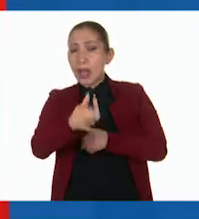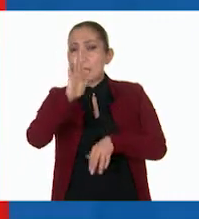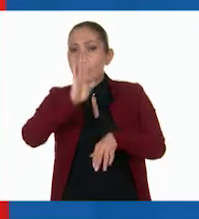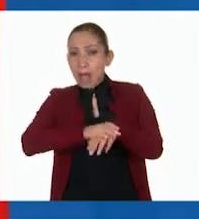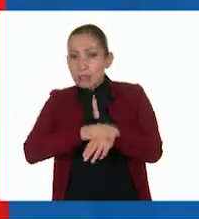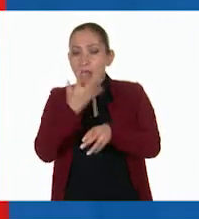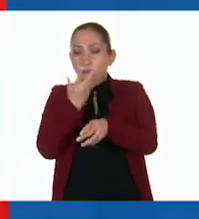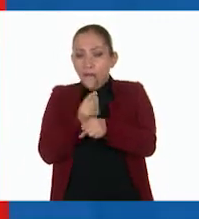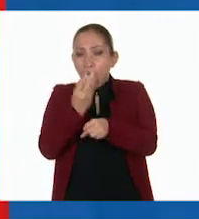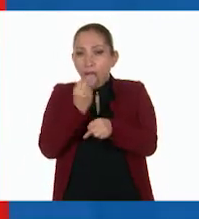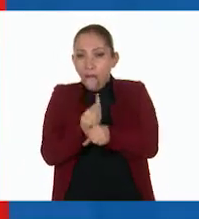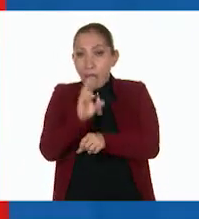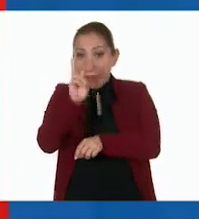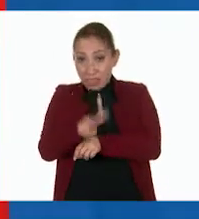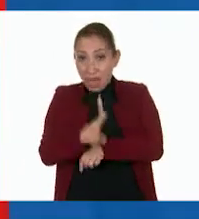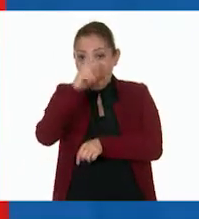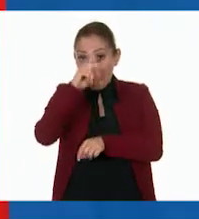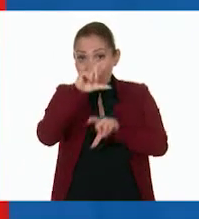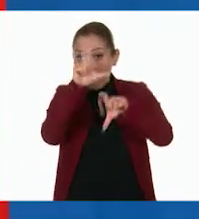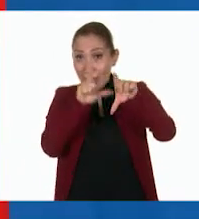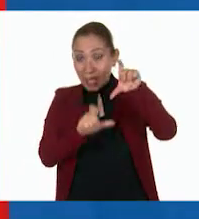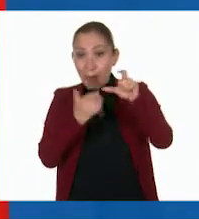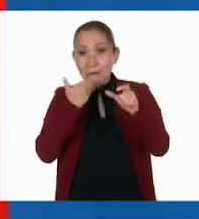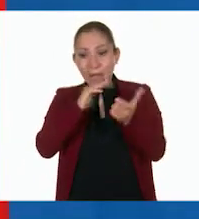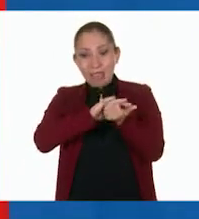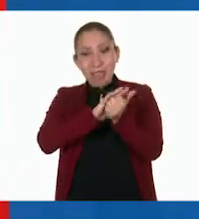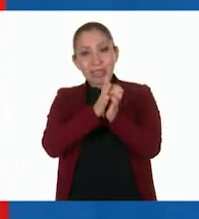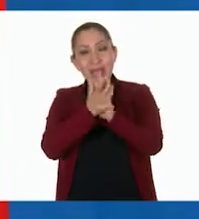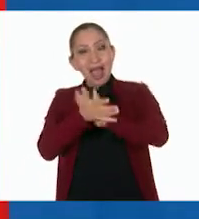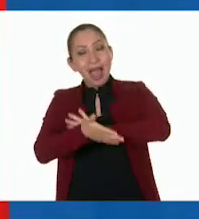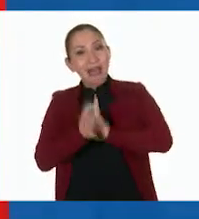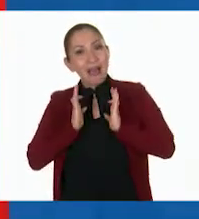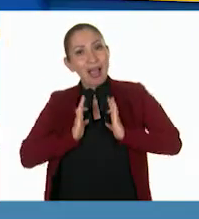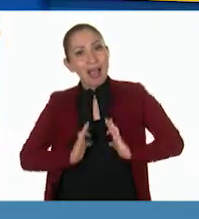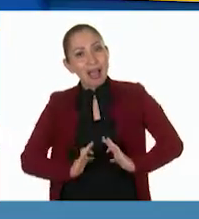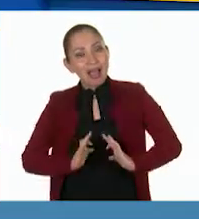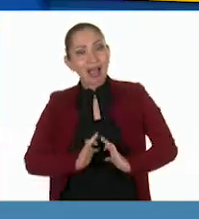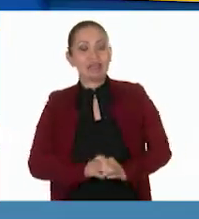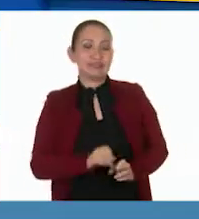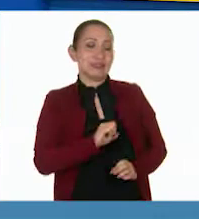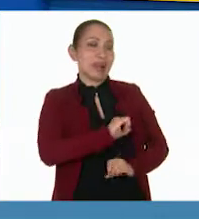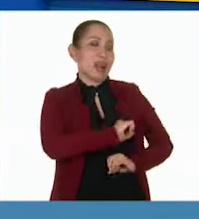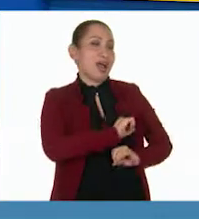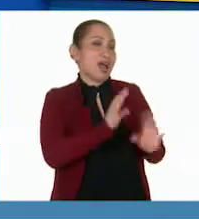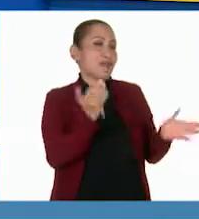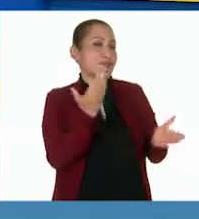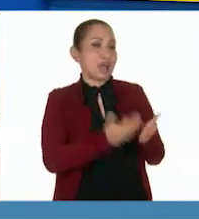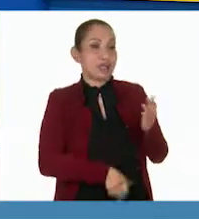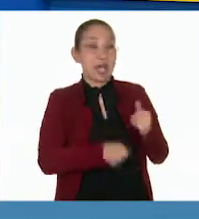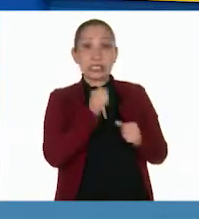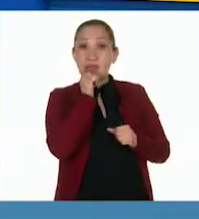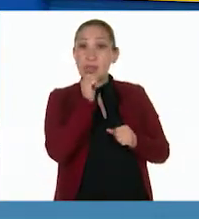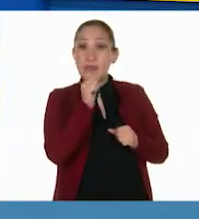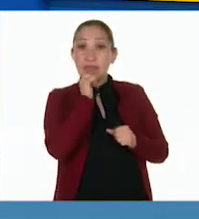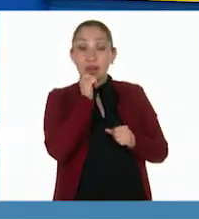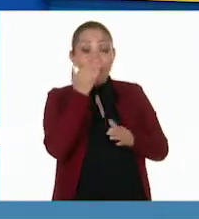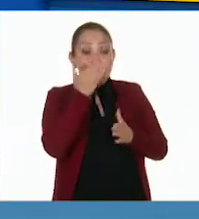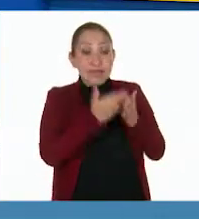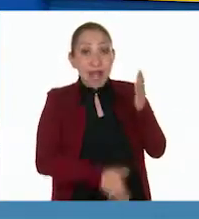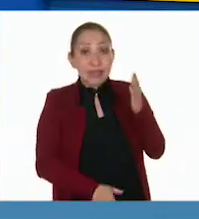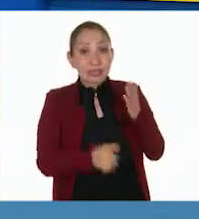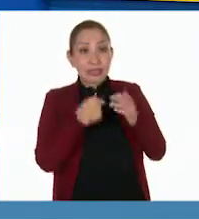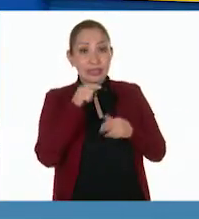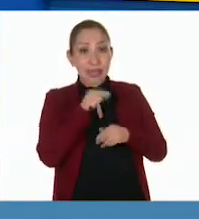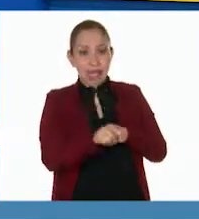que de verdad el país pudiera estar en tranquilidad y orden. Claro, y eso que no hemos tomado en cuenta que debido